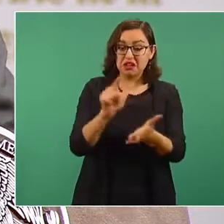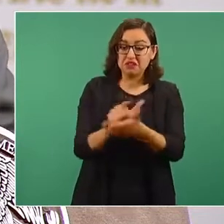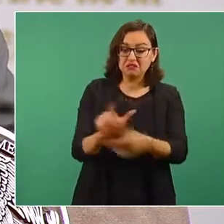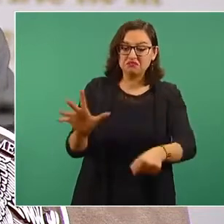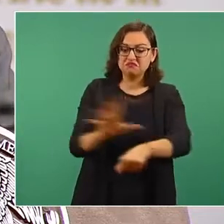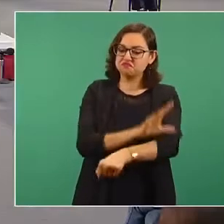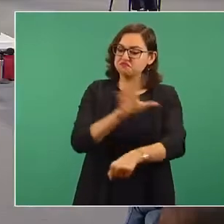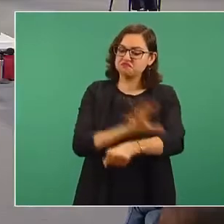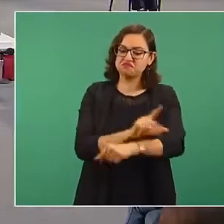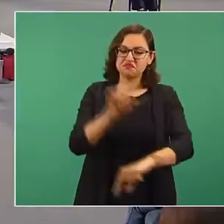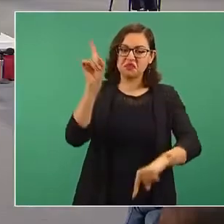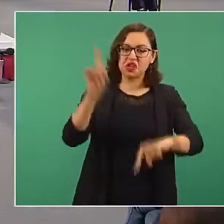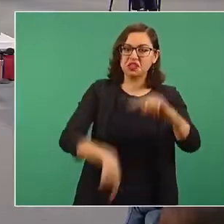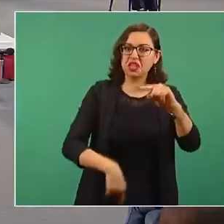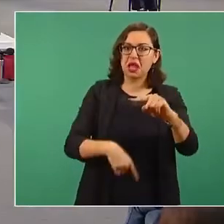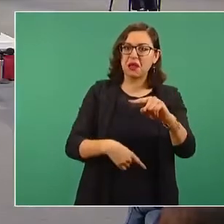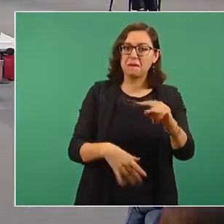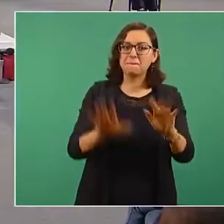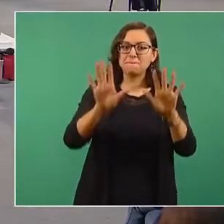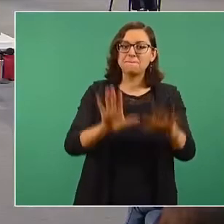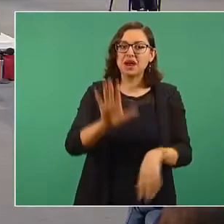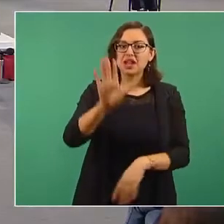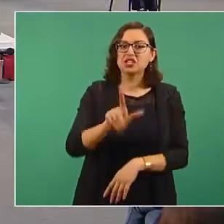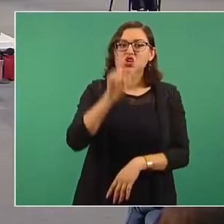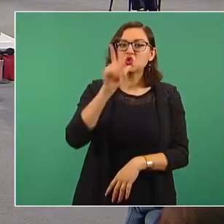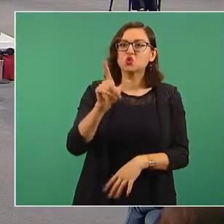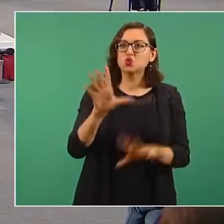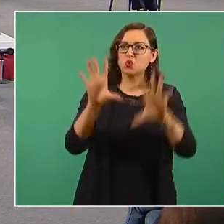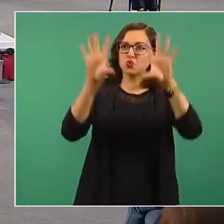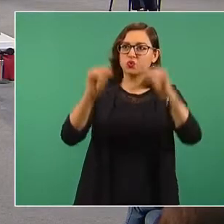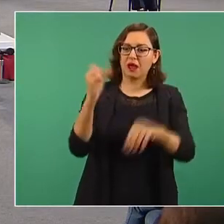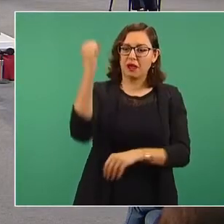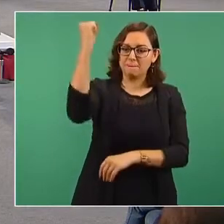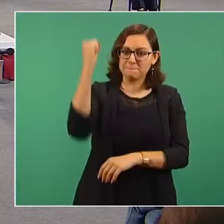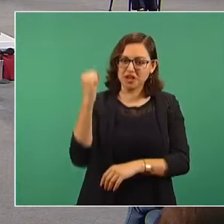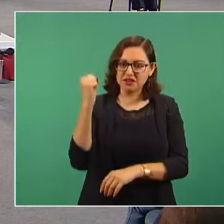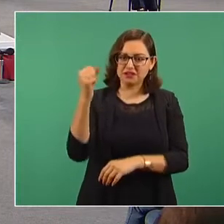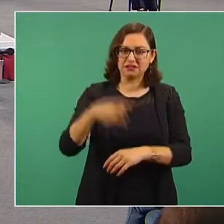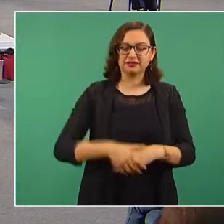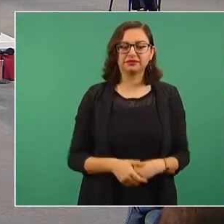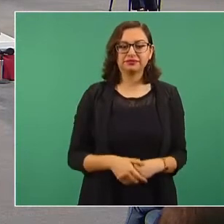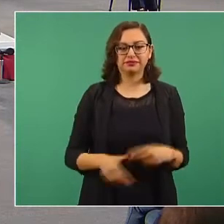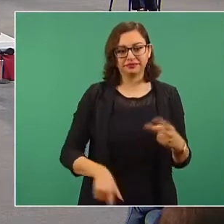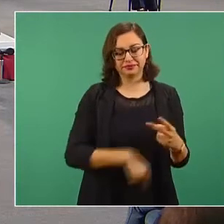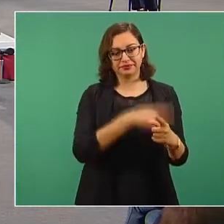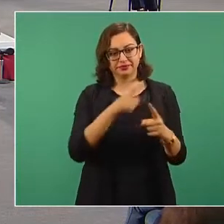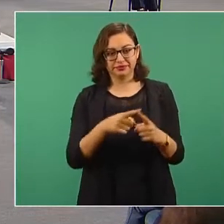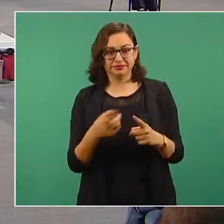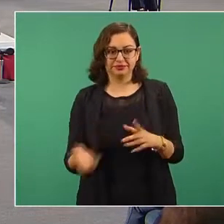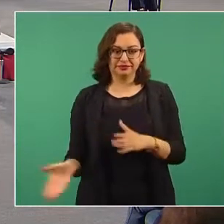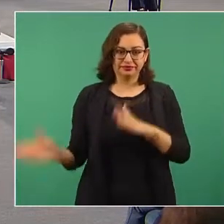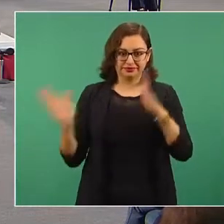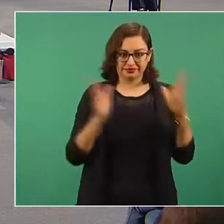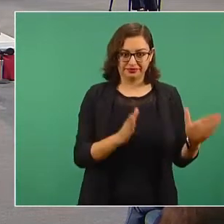No, no, no, déjalo ahí otro ratito. Este es Reforma. Regresa.